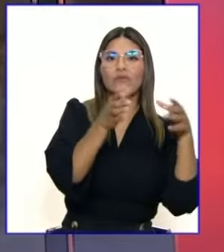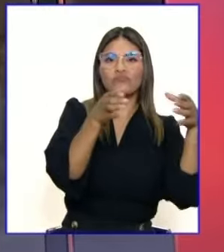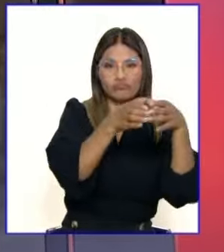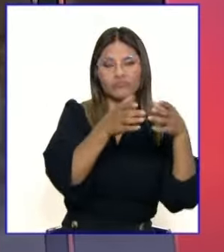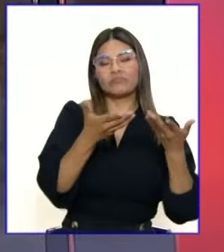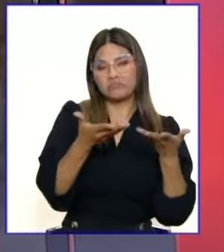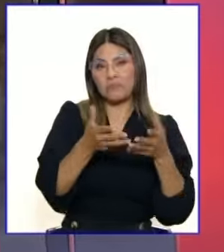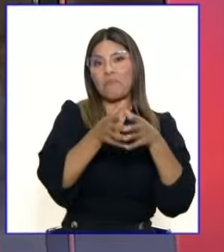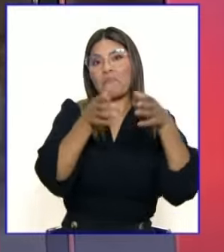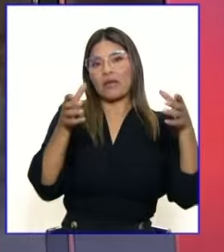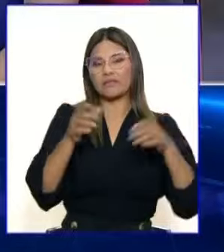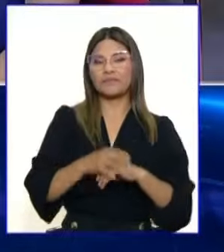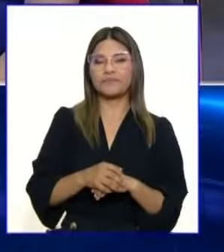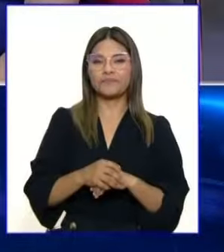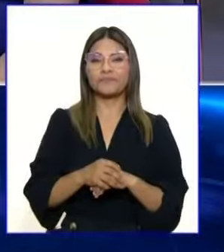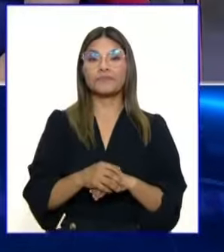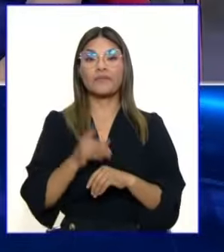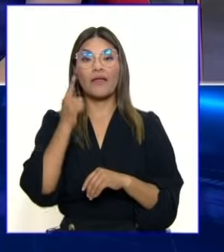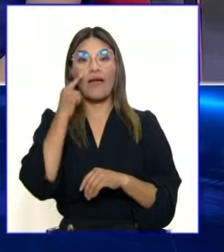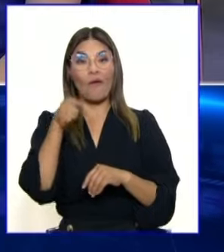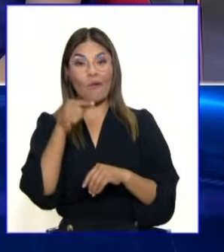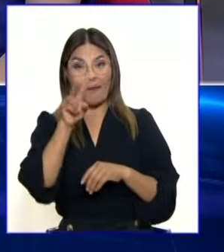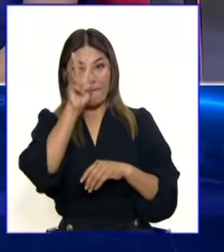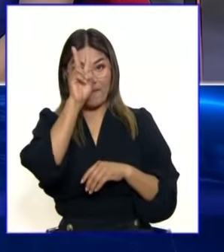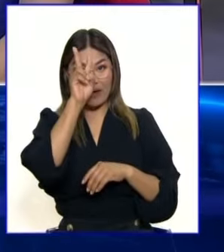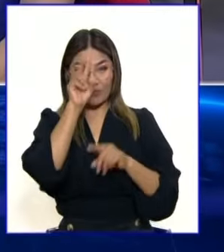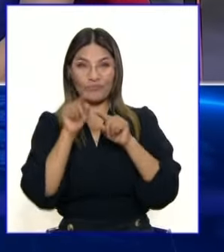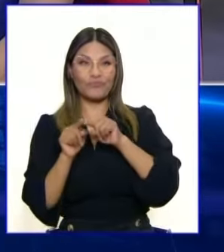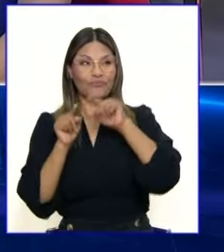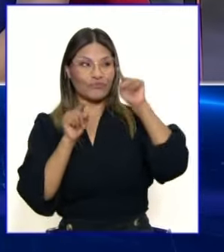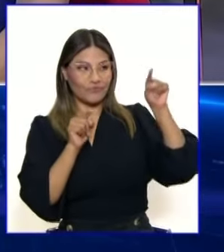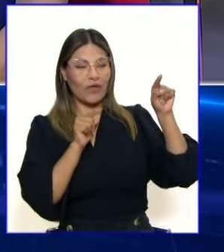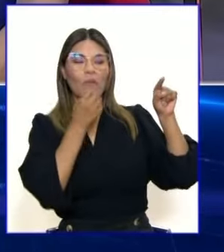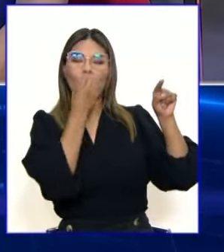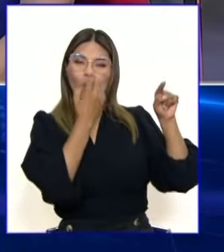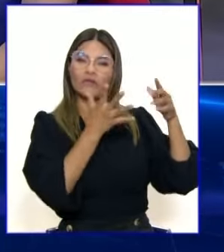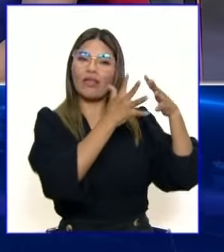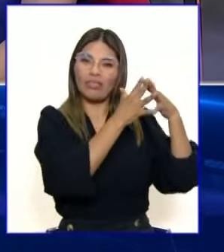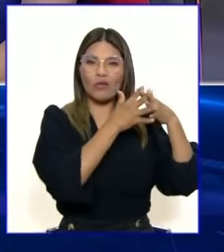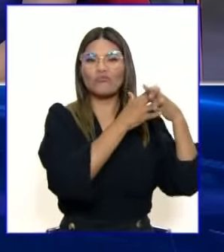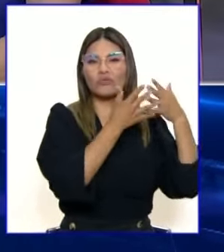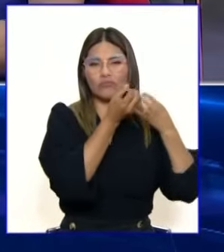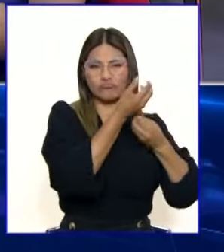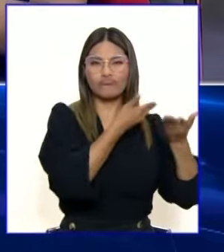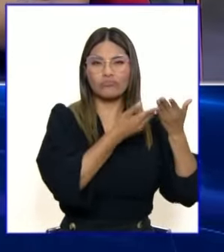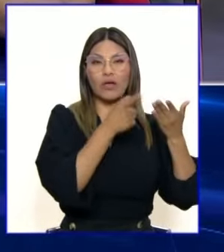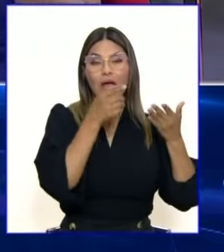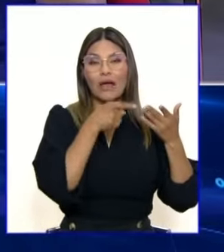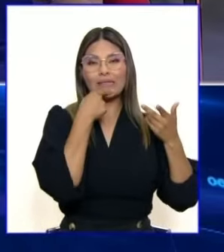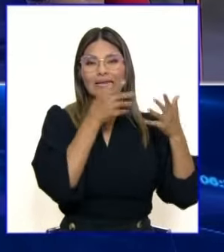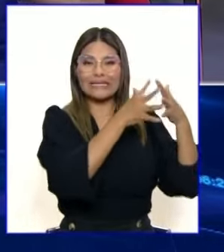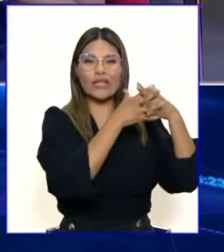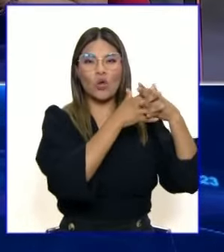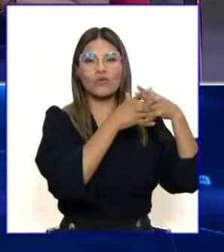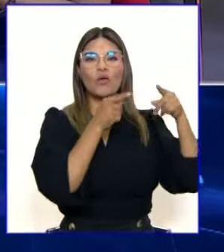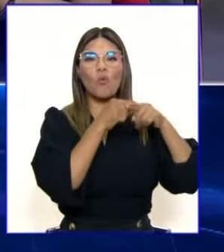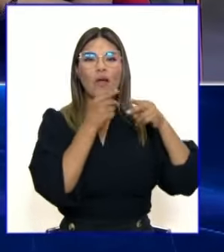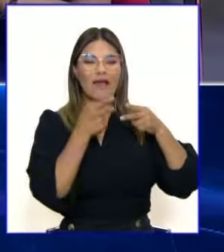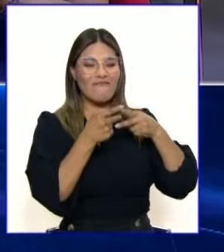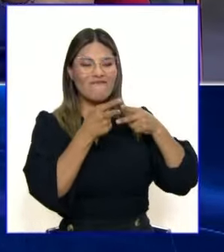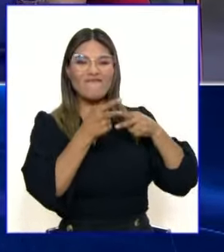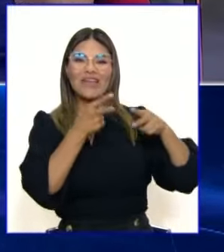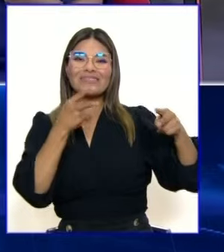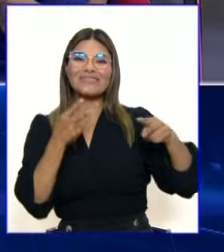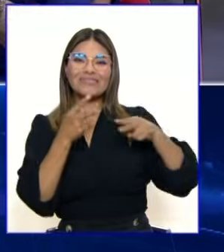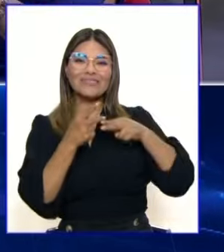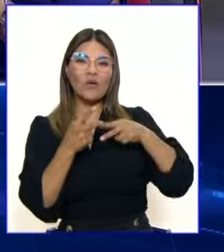región es nuestra región vecina. Estados Unidos es un socio vecino y, por ende, las prioridades